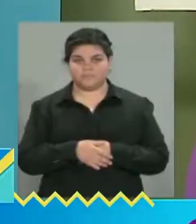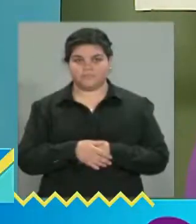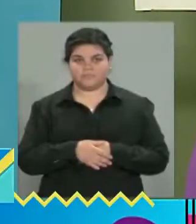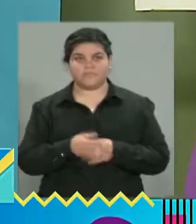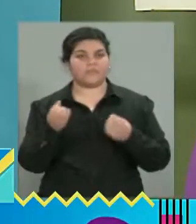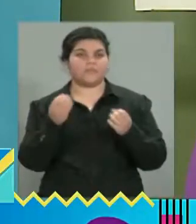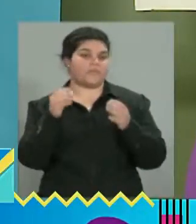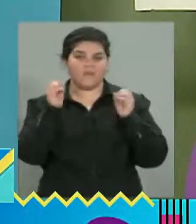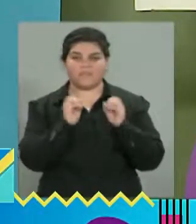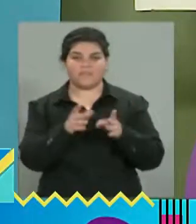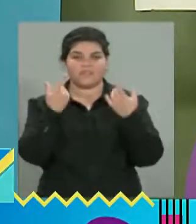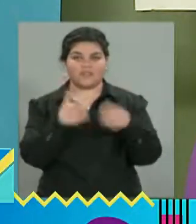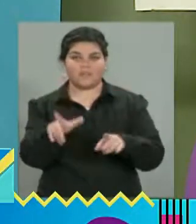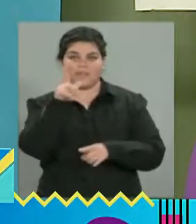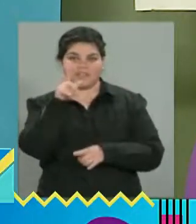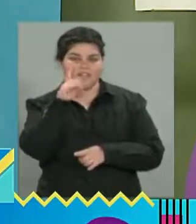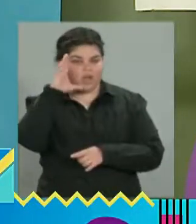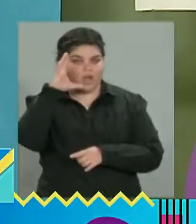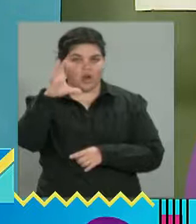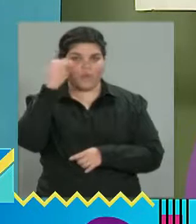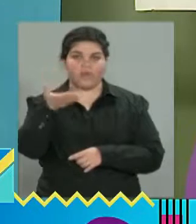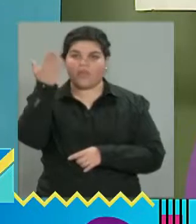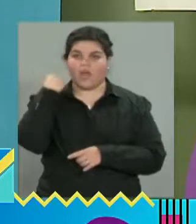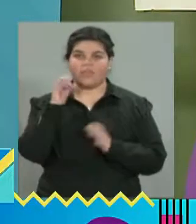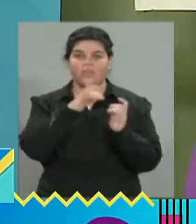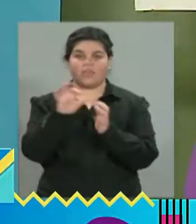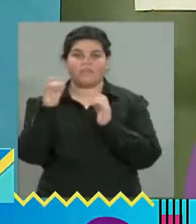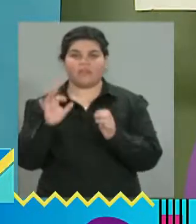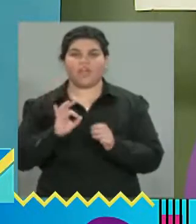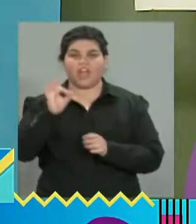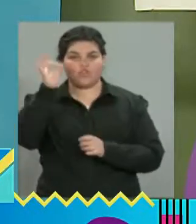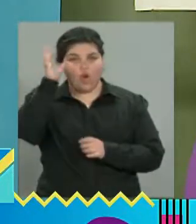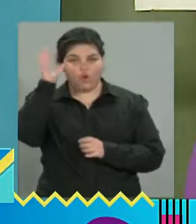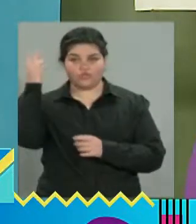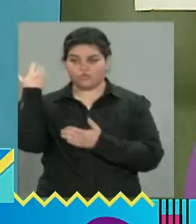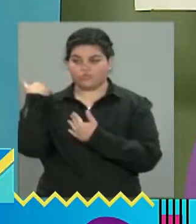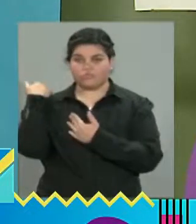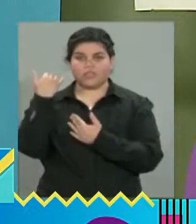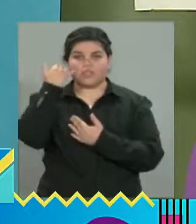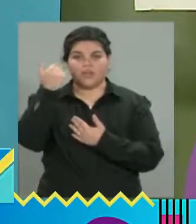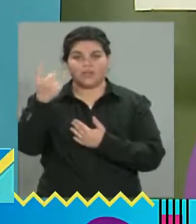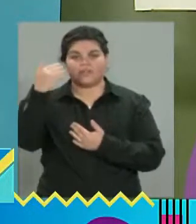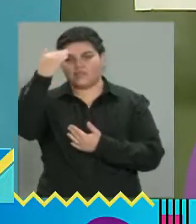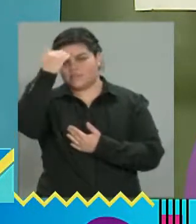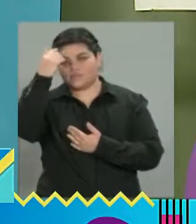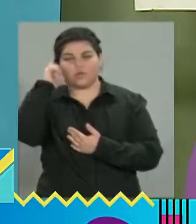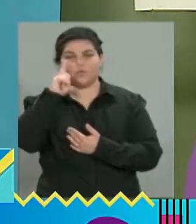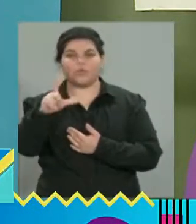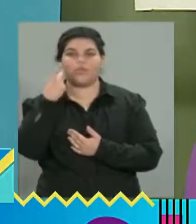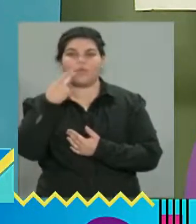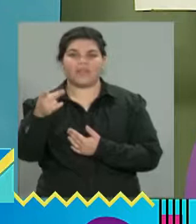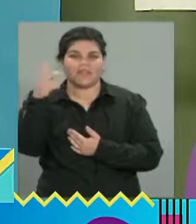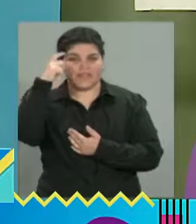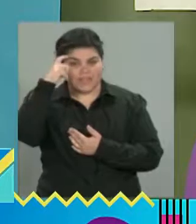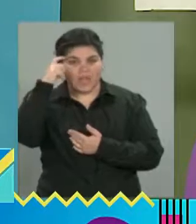Bien, arranca así Distintos Parecidos recordando ese debate hace 8 años y el 15 de julio del 2010 se sancionaba la ley de